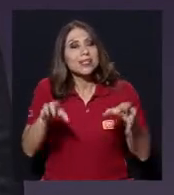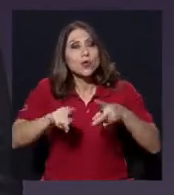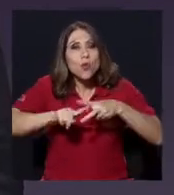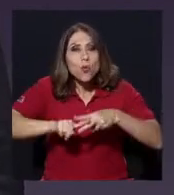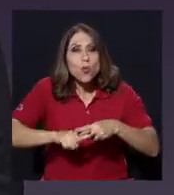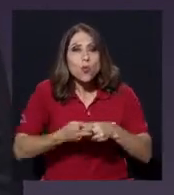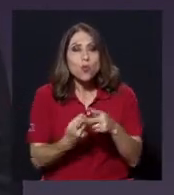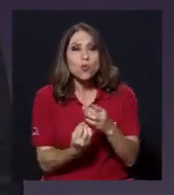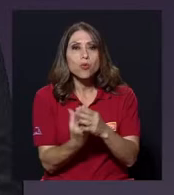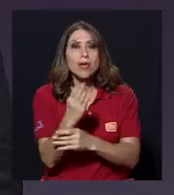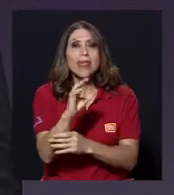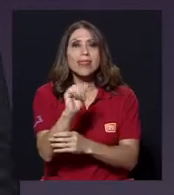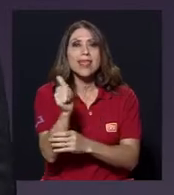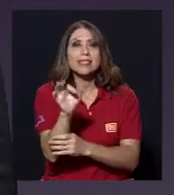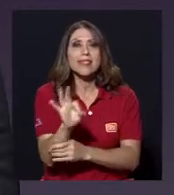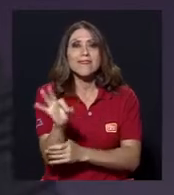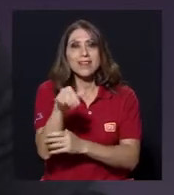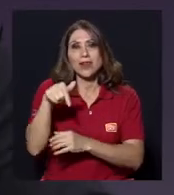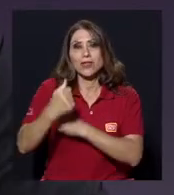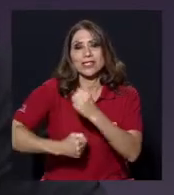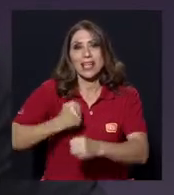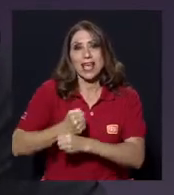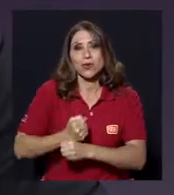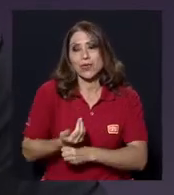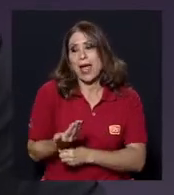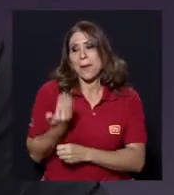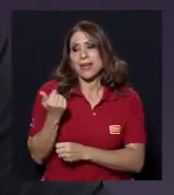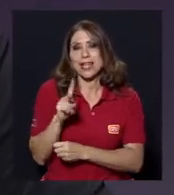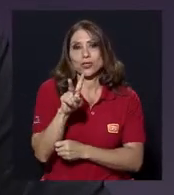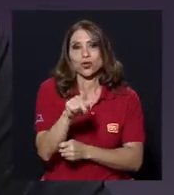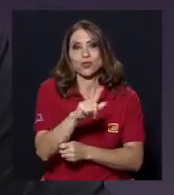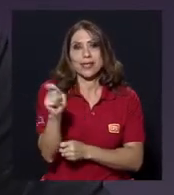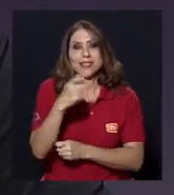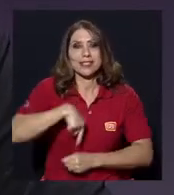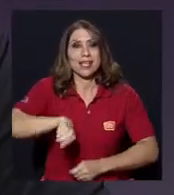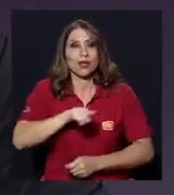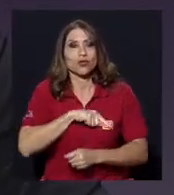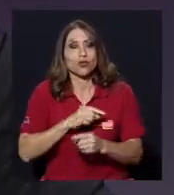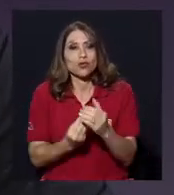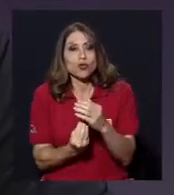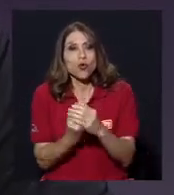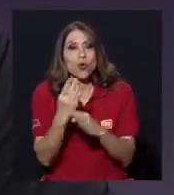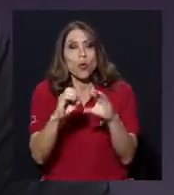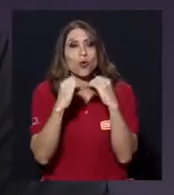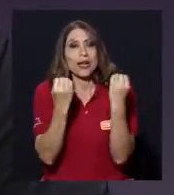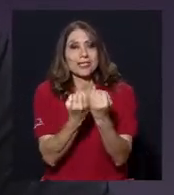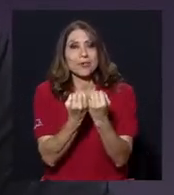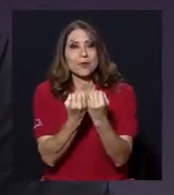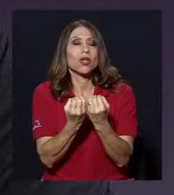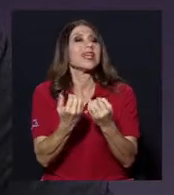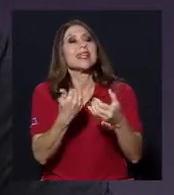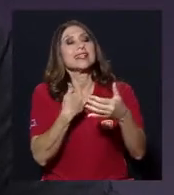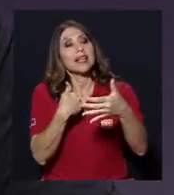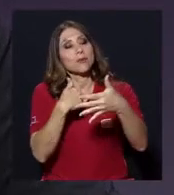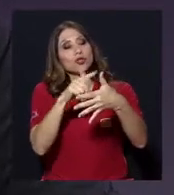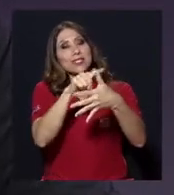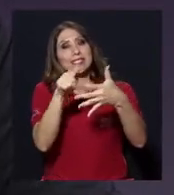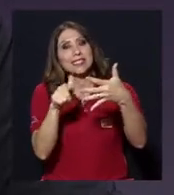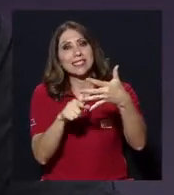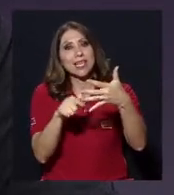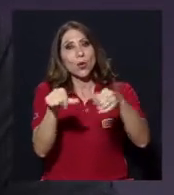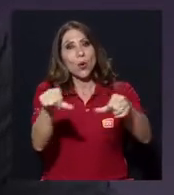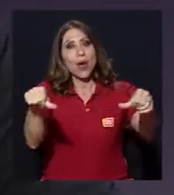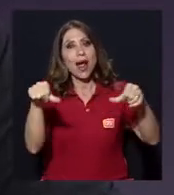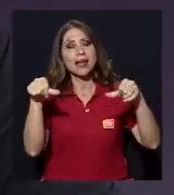decir, apenas tenemos 2 meses de haber surgido como organización. Y tenemos 5 ejes fundamentales que han orientado nuestra visión,